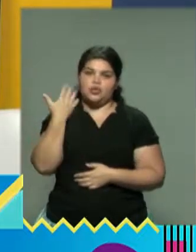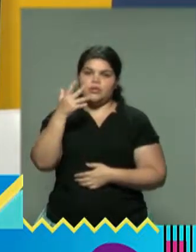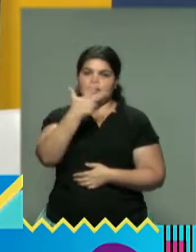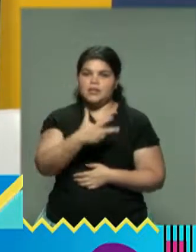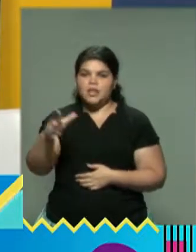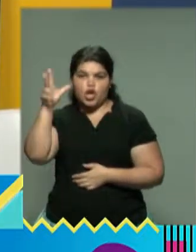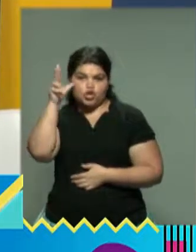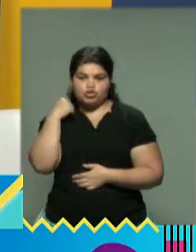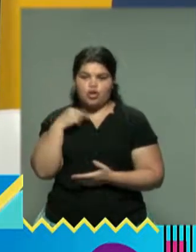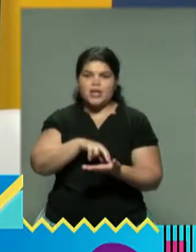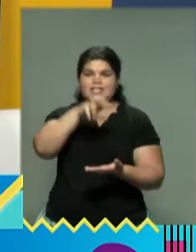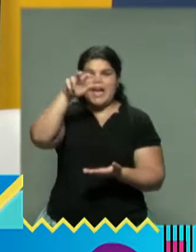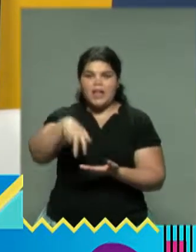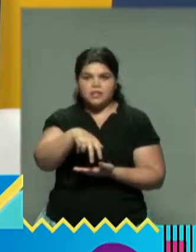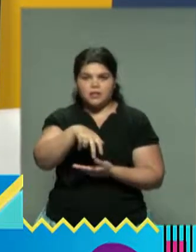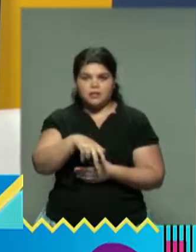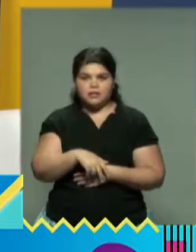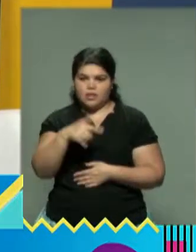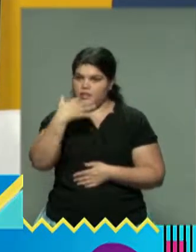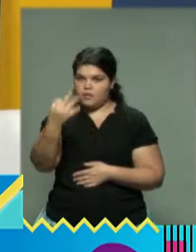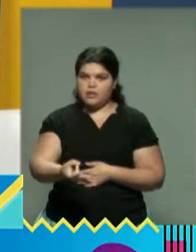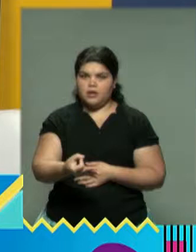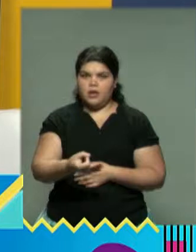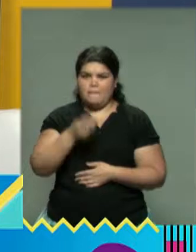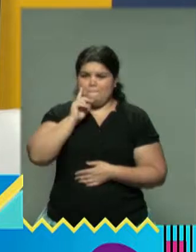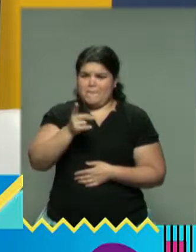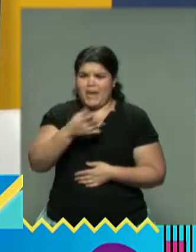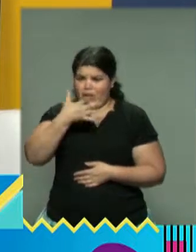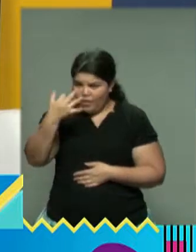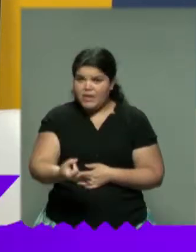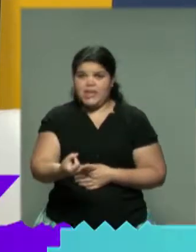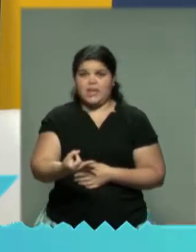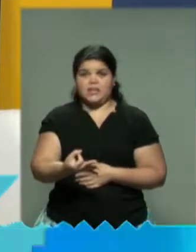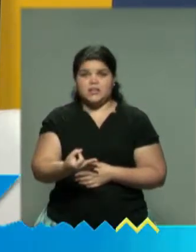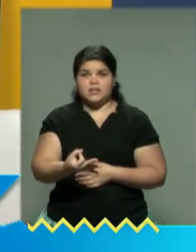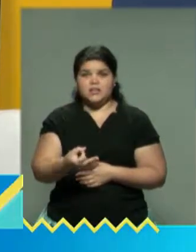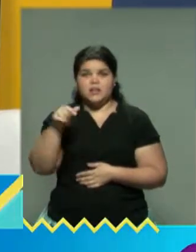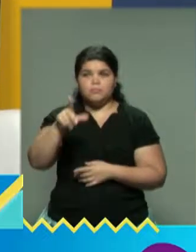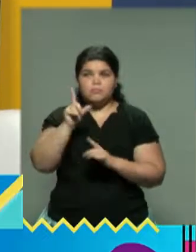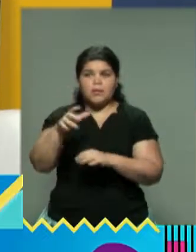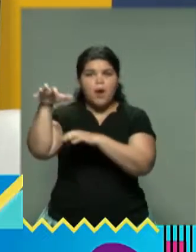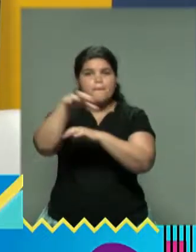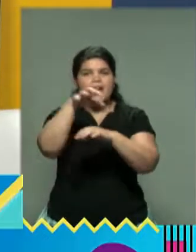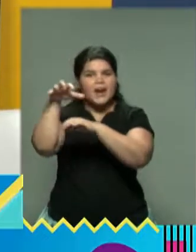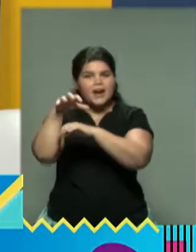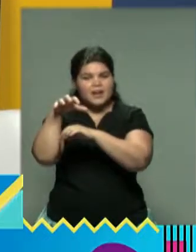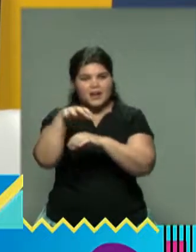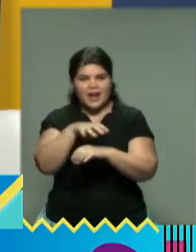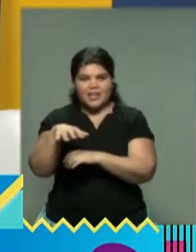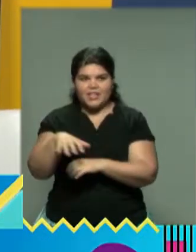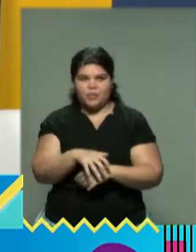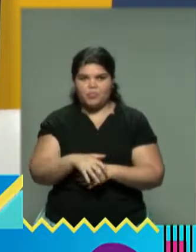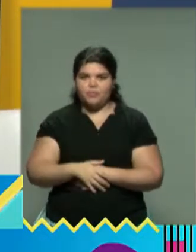saltar, realmente era extremo. O sea, era como hacer saltos base, el paracaidismo. Hoy en día el paracaidismo está